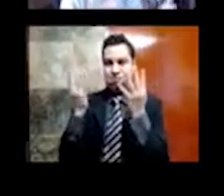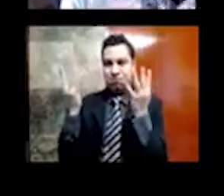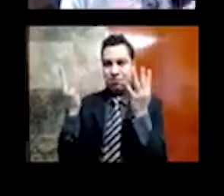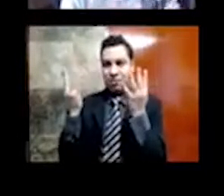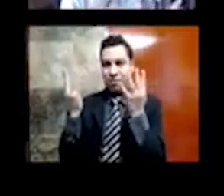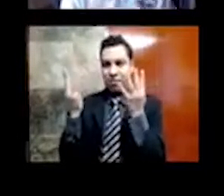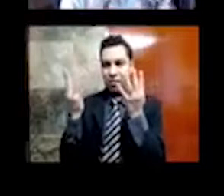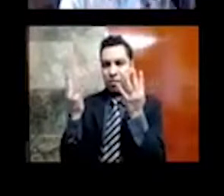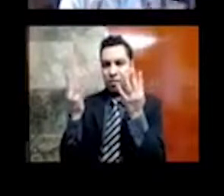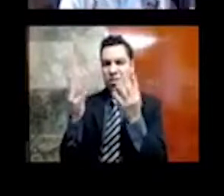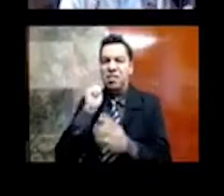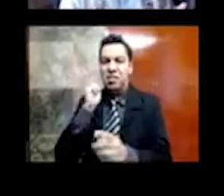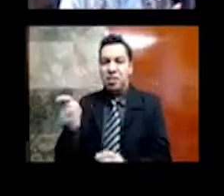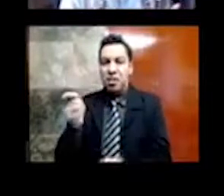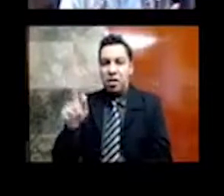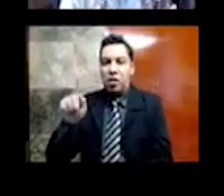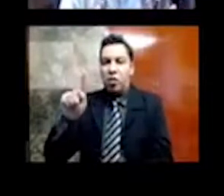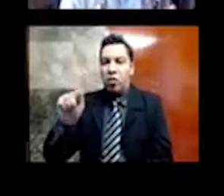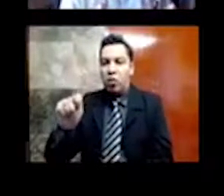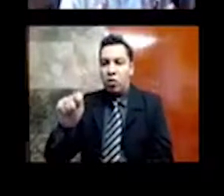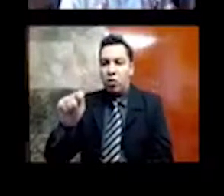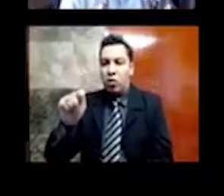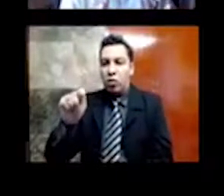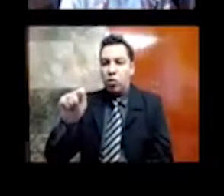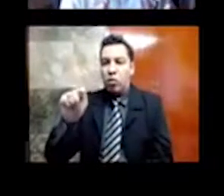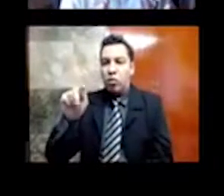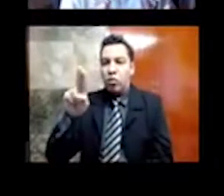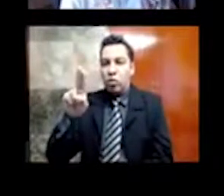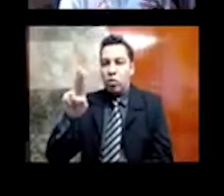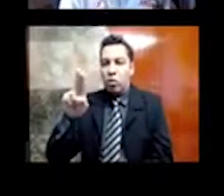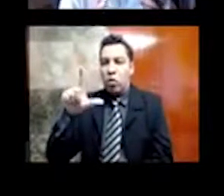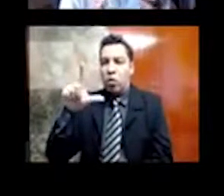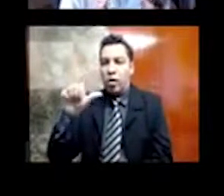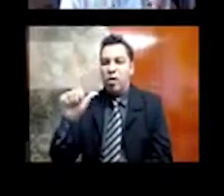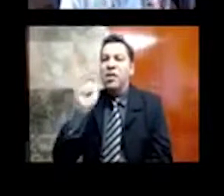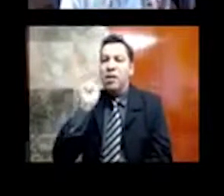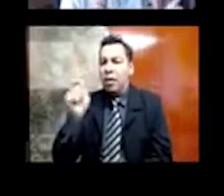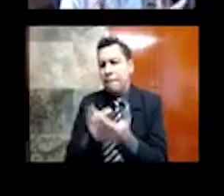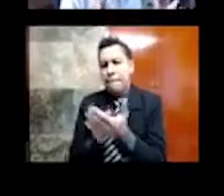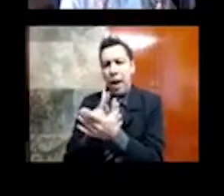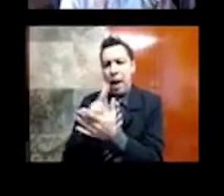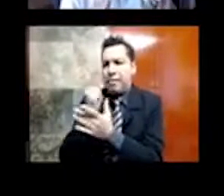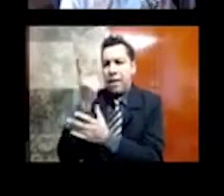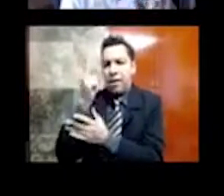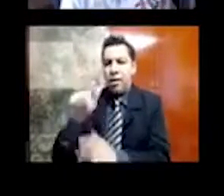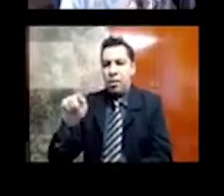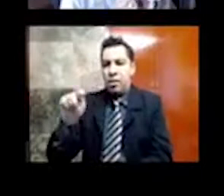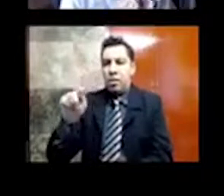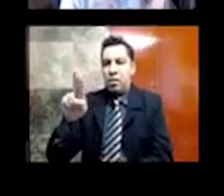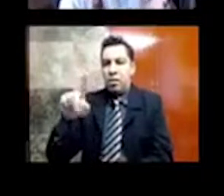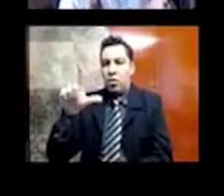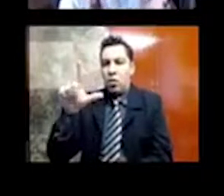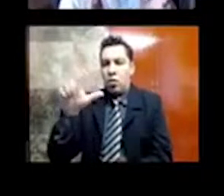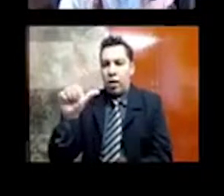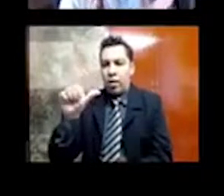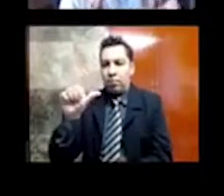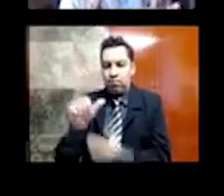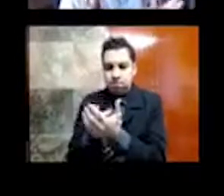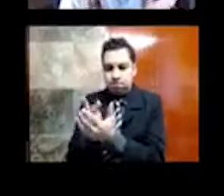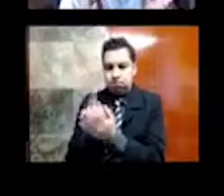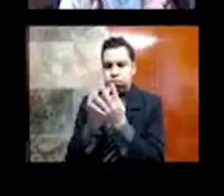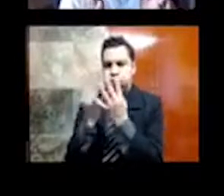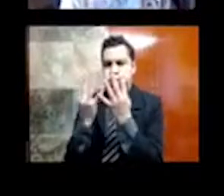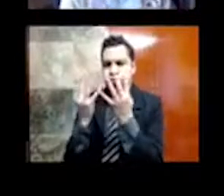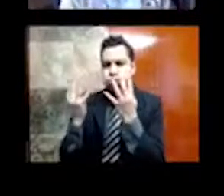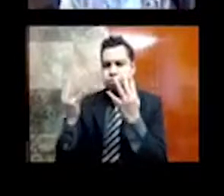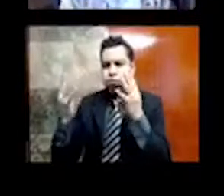tolan se puede aplicar, pues a la misma Tenochtitlan se le podría aplicar, a la Tula, que es donde se inventa el nombre. Teotihuacán es